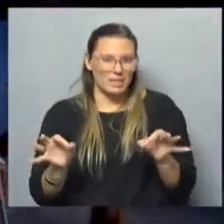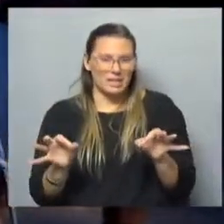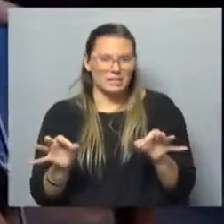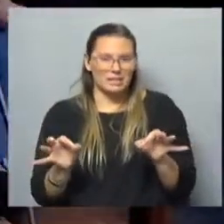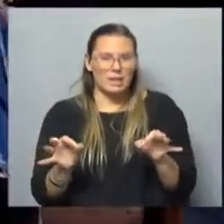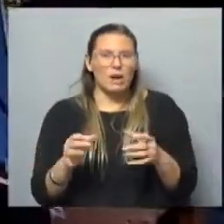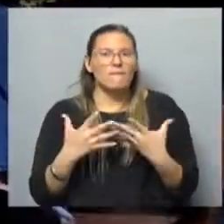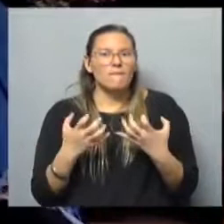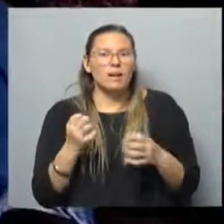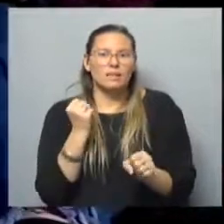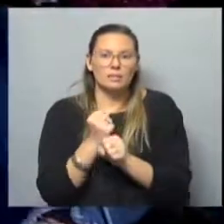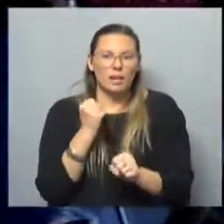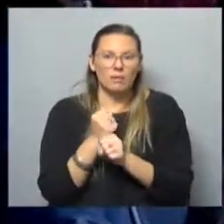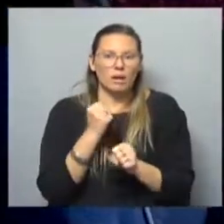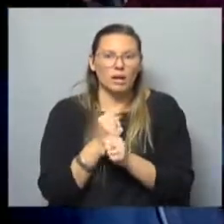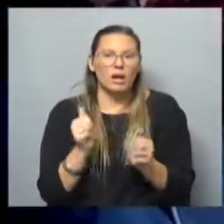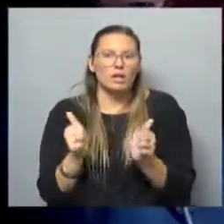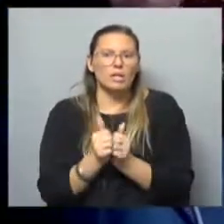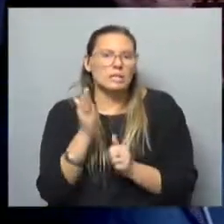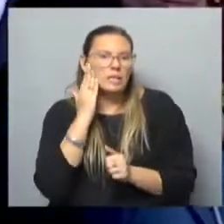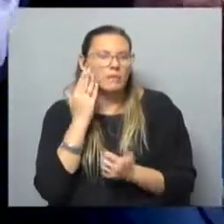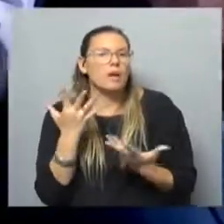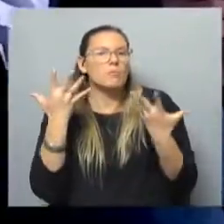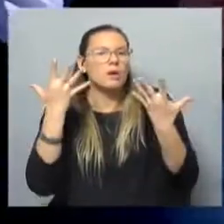con muchas ganas de trabajar en algo juntas y